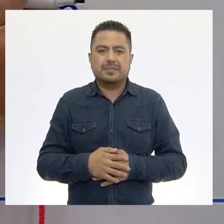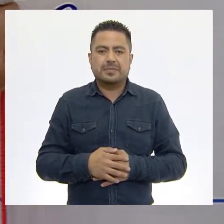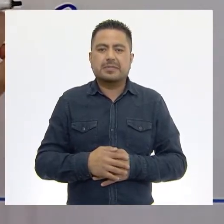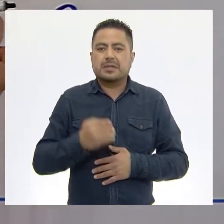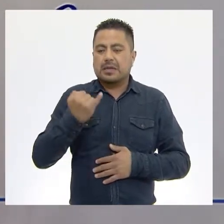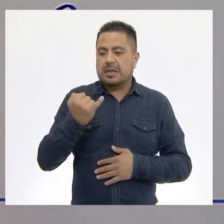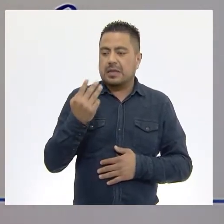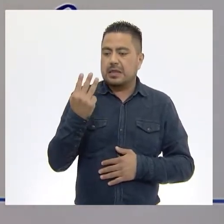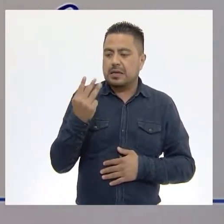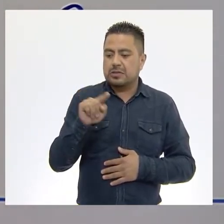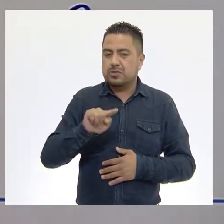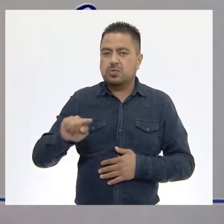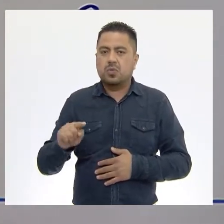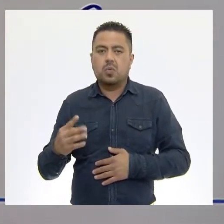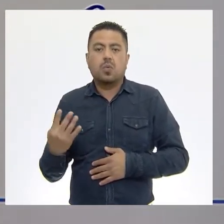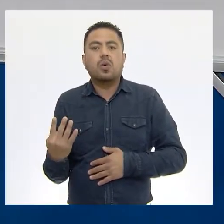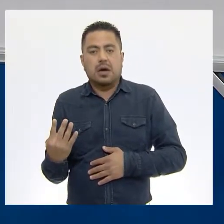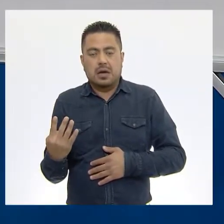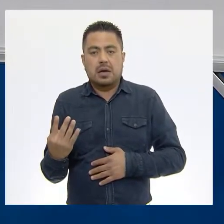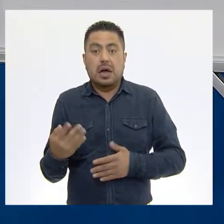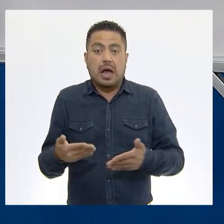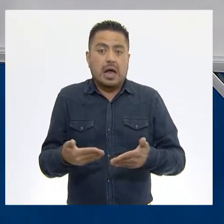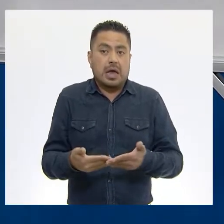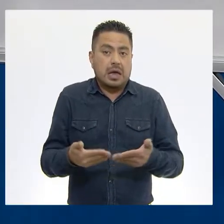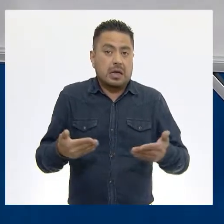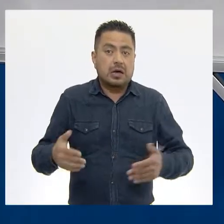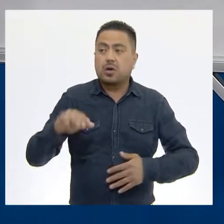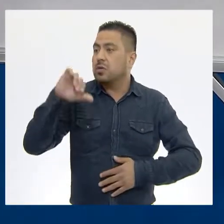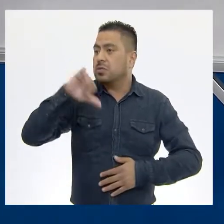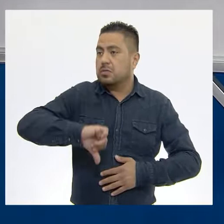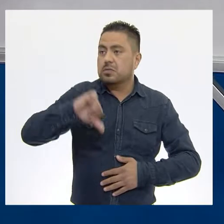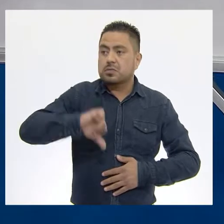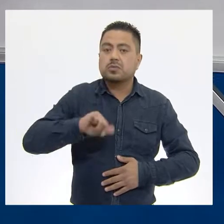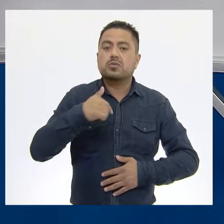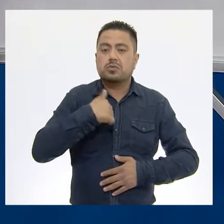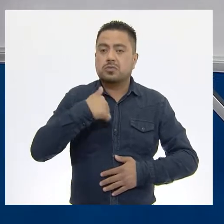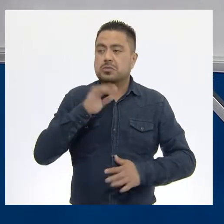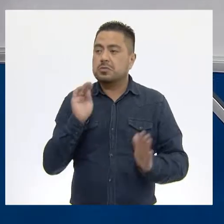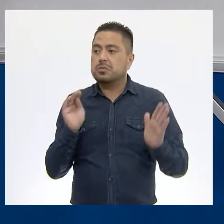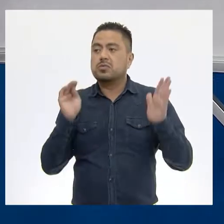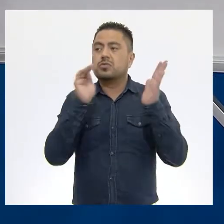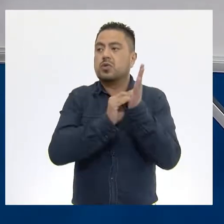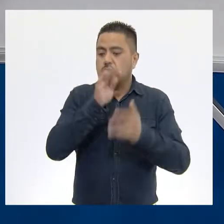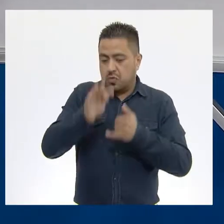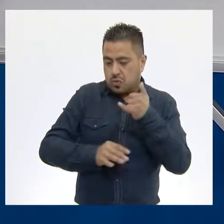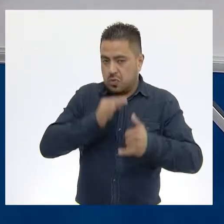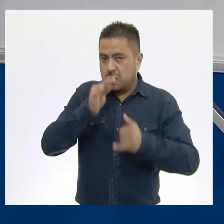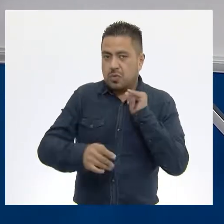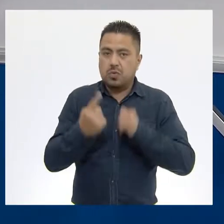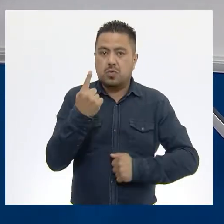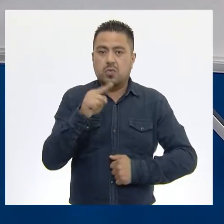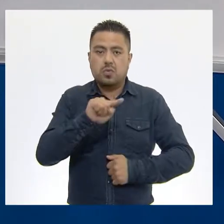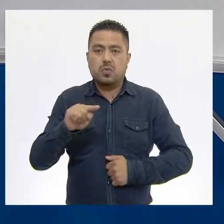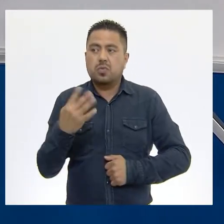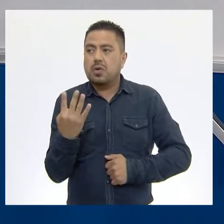y 3/4. 3/4. Ajá. Entonces, si yo pongo el último cuarto,